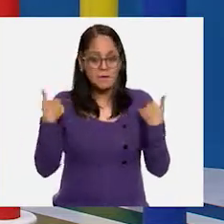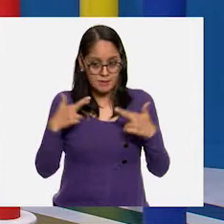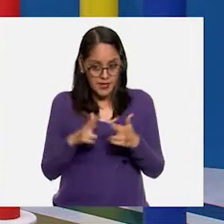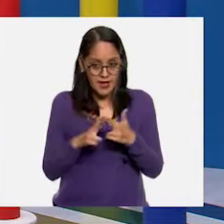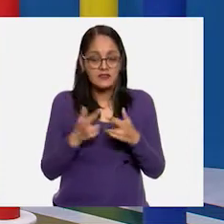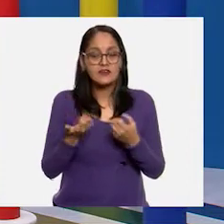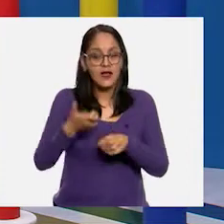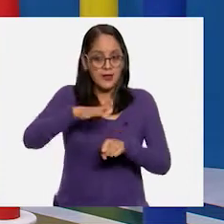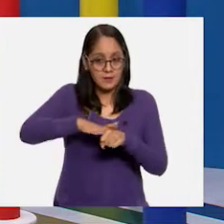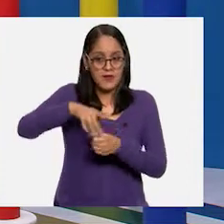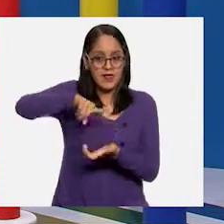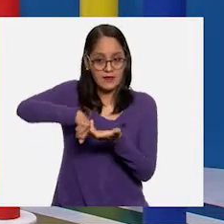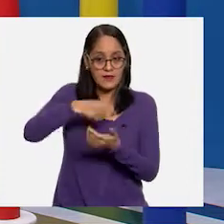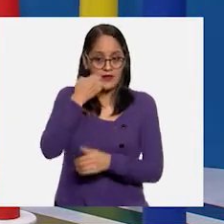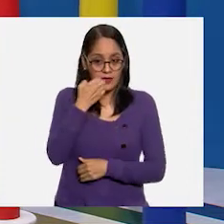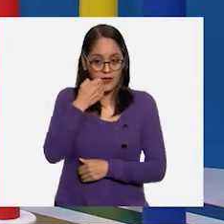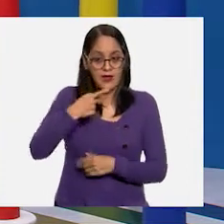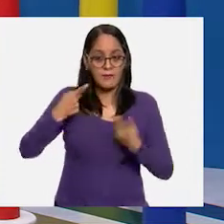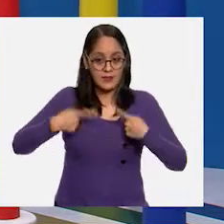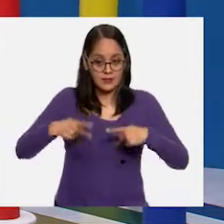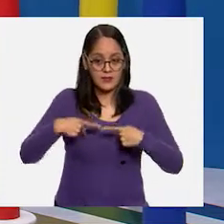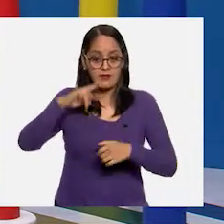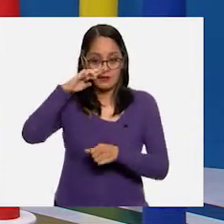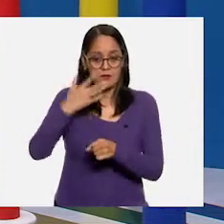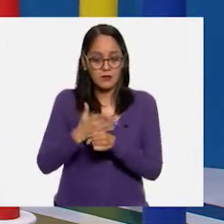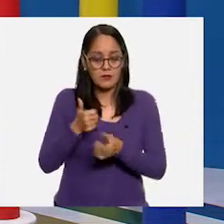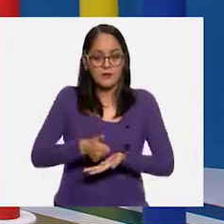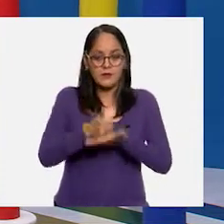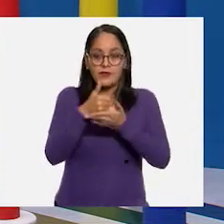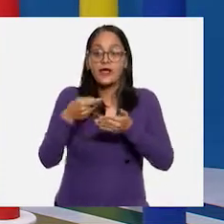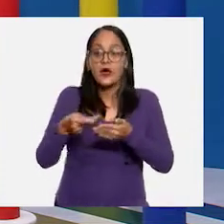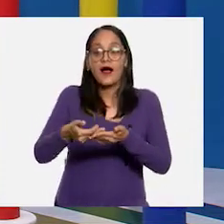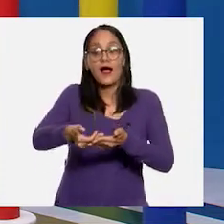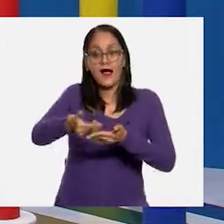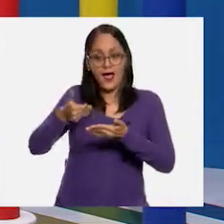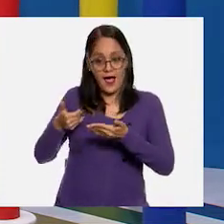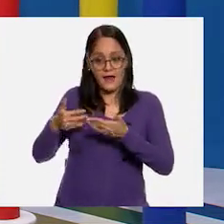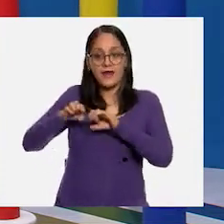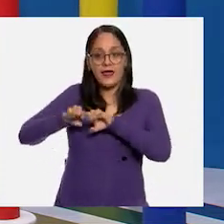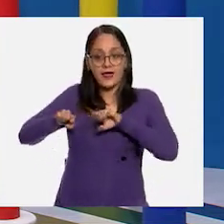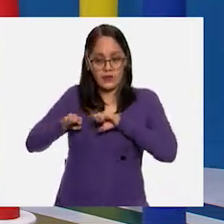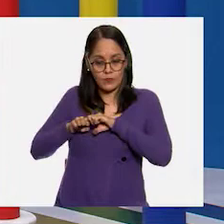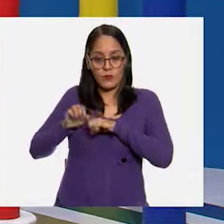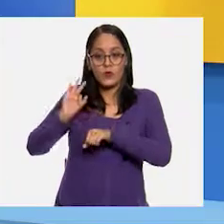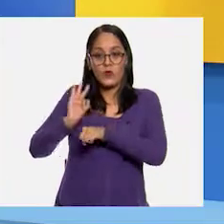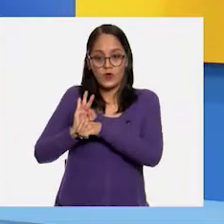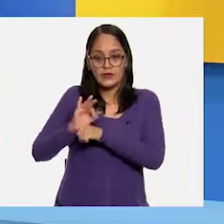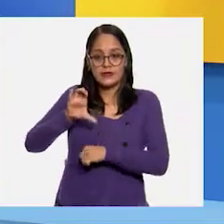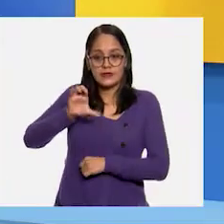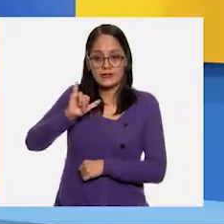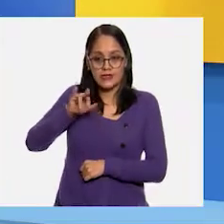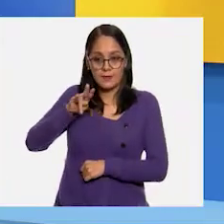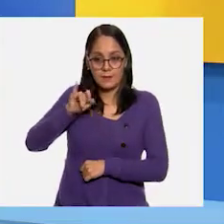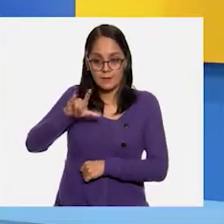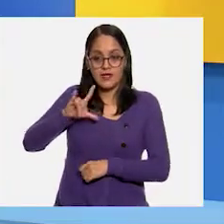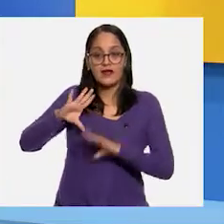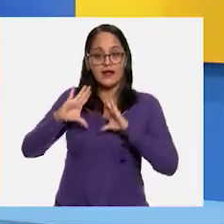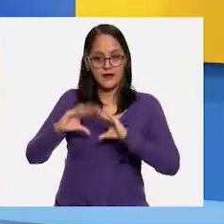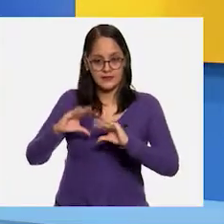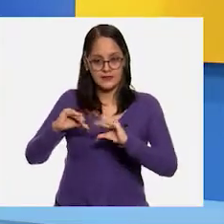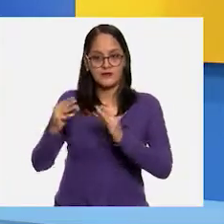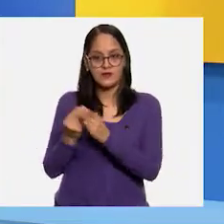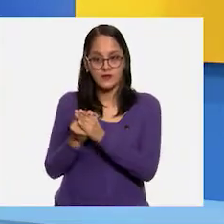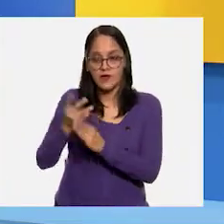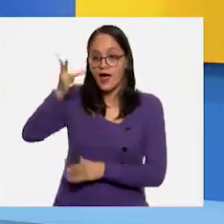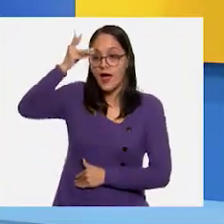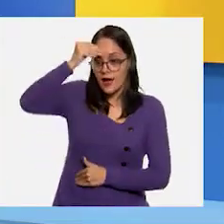administrativo, pero estos han sido asesorados por el equipo de protección civil institucional, Ale. Órale. Maestra, pero